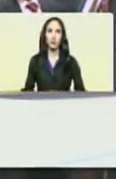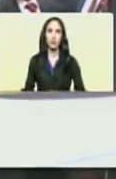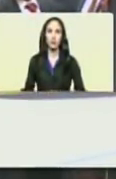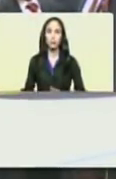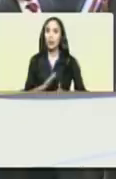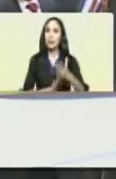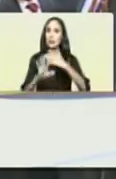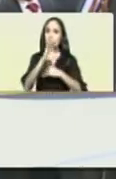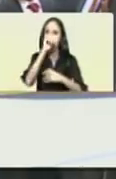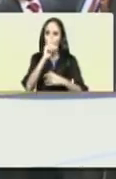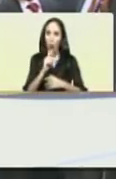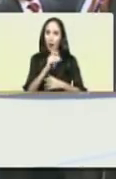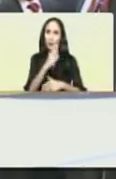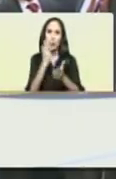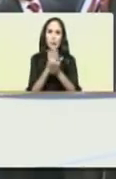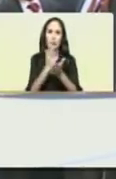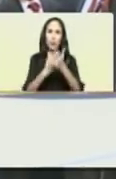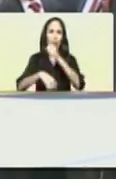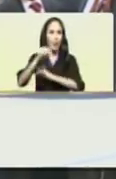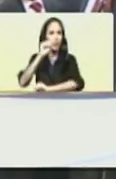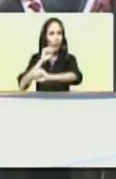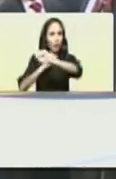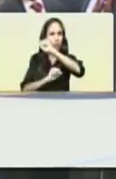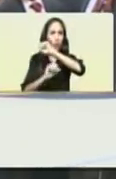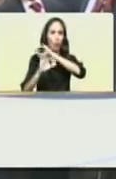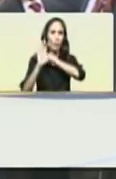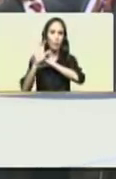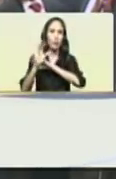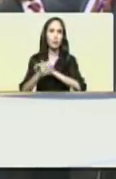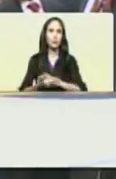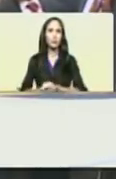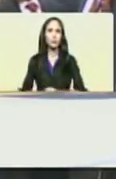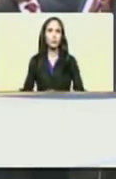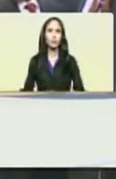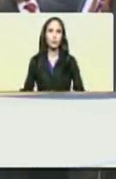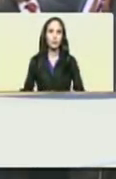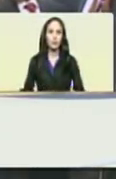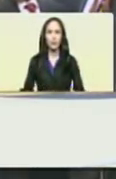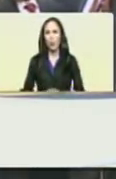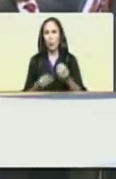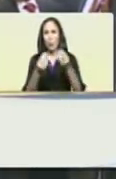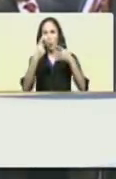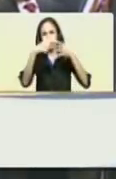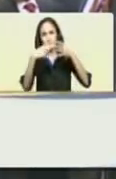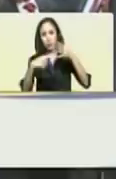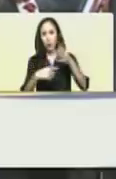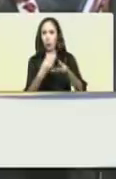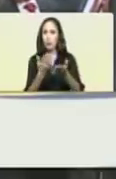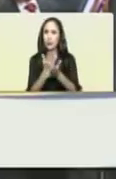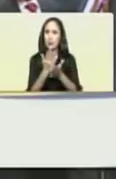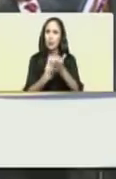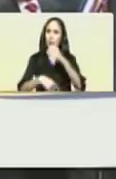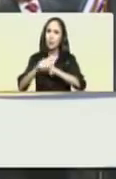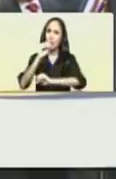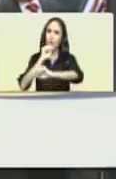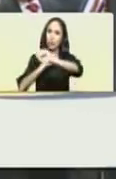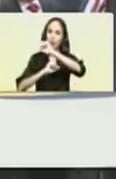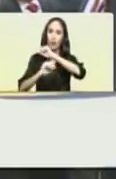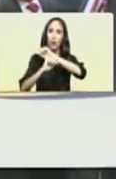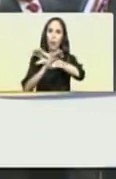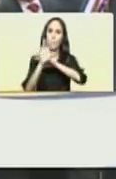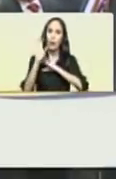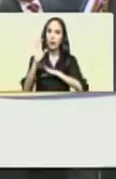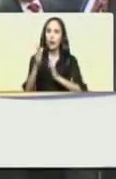cinco años de batalla cuántas cosas hemos hecho cuantos